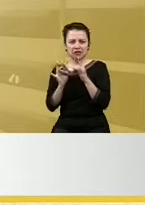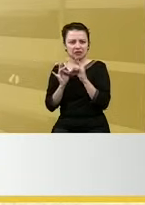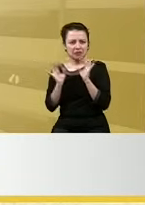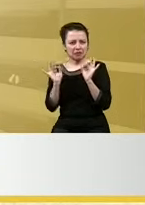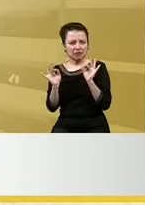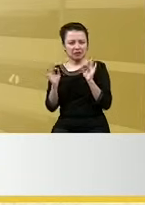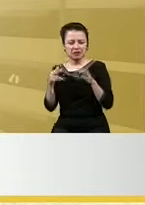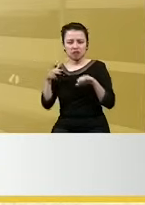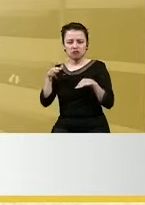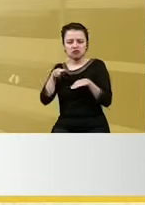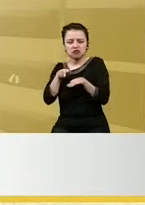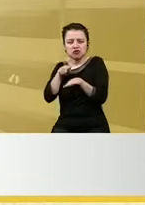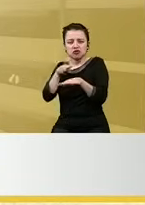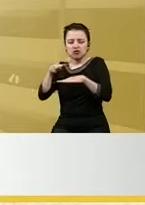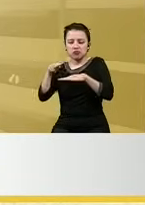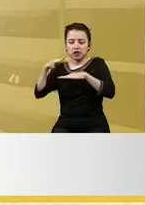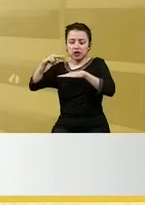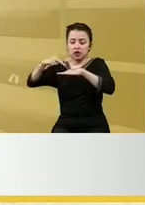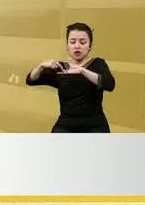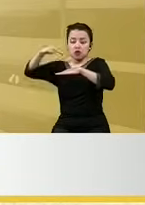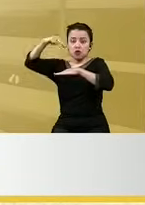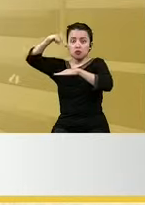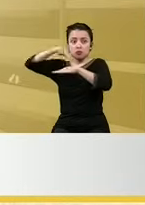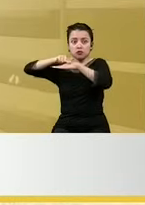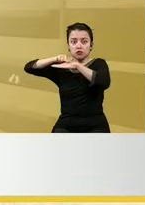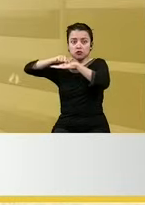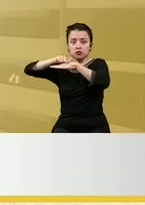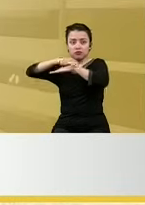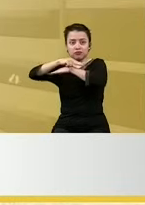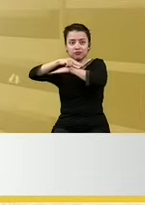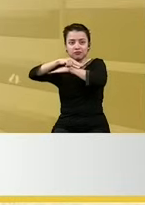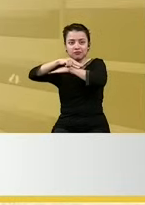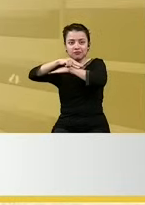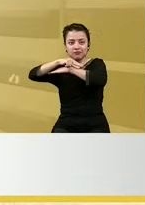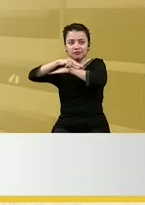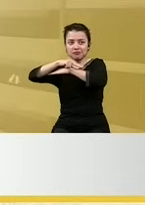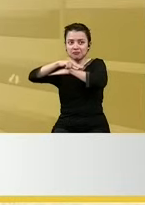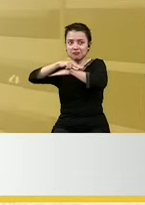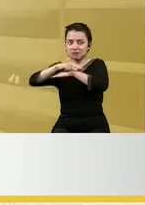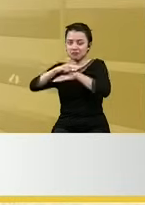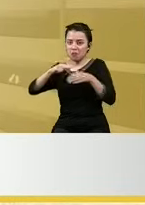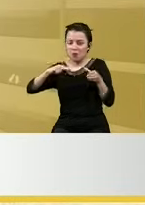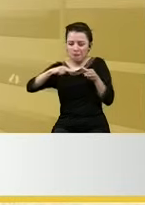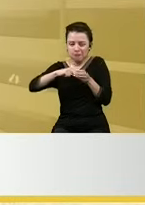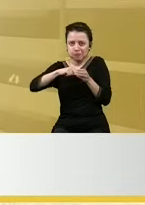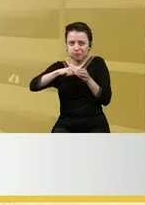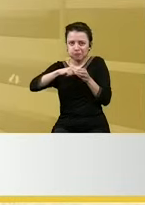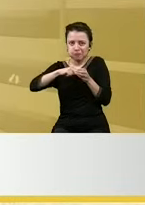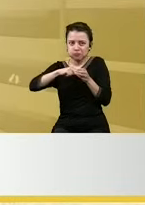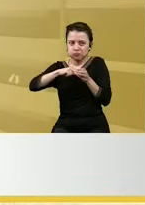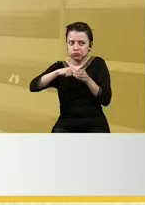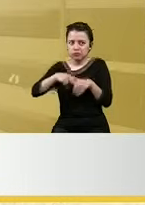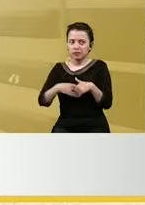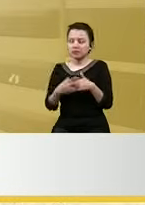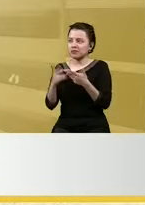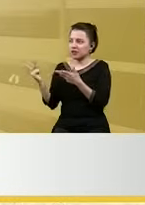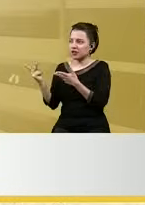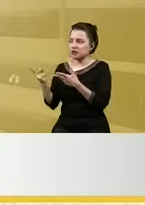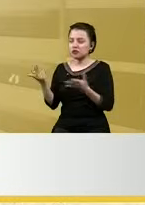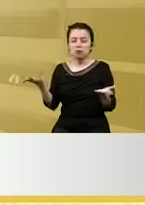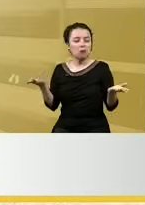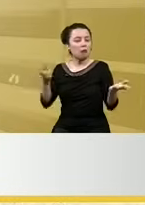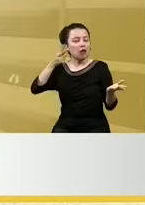fuera una ficha de Lego. Se tira sobre el techo del Transmilenio y encaja perfectamente. Es decir, esto se llama una colada.